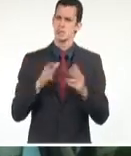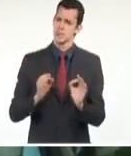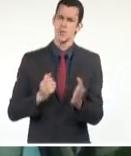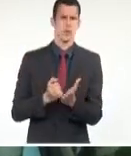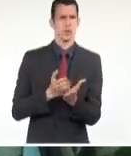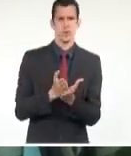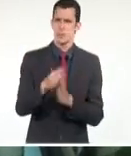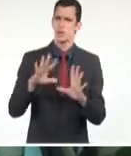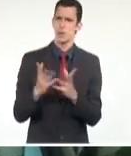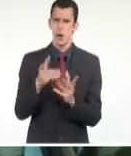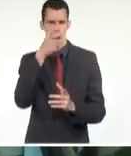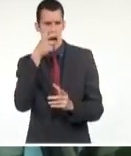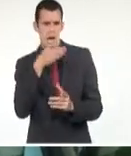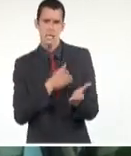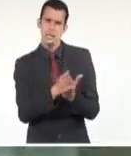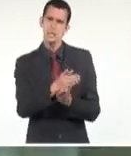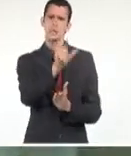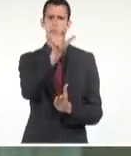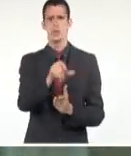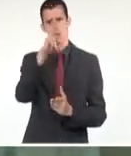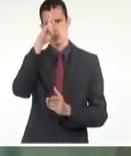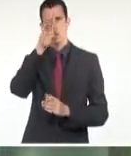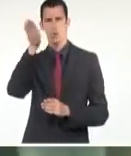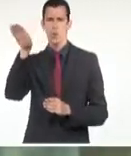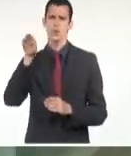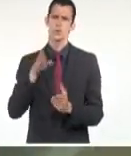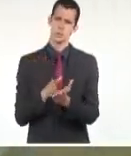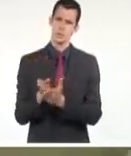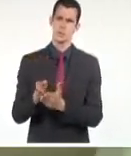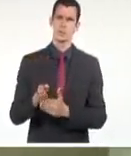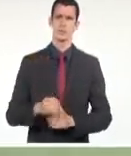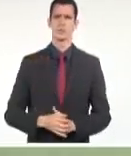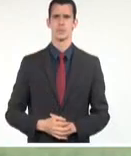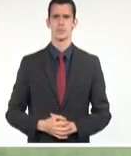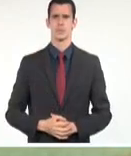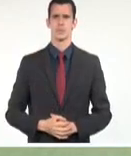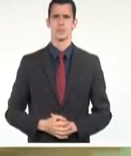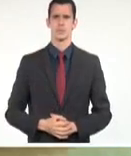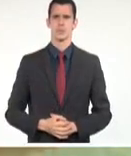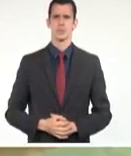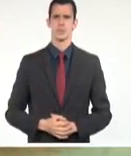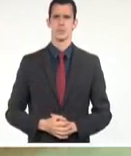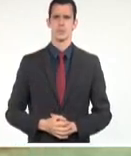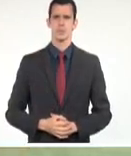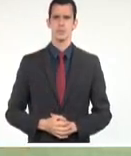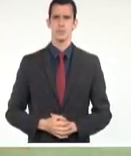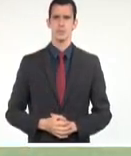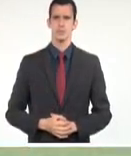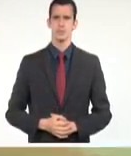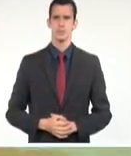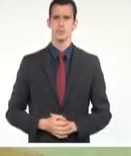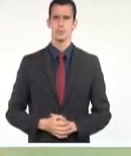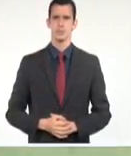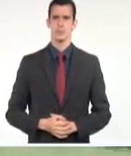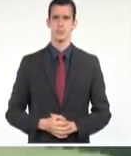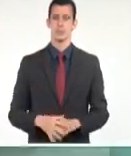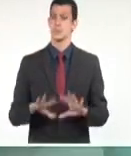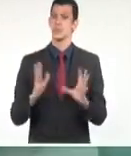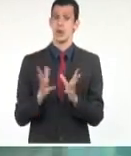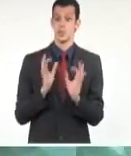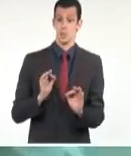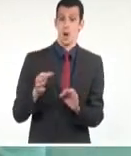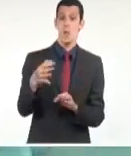a los pacientes que permanecen ingresados en instituciones hospitalarias y centros de aislamiento. Se movilizan los recursos locales